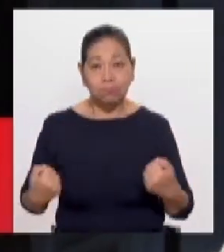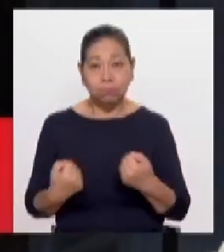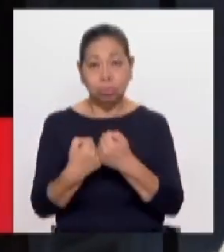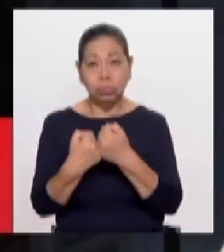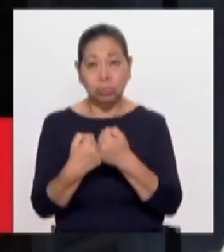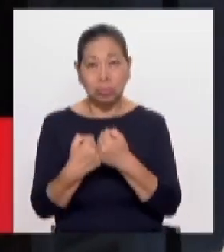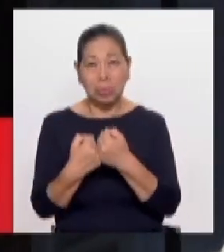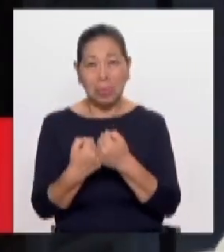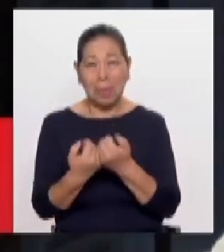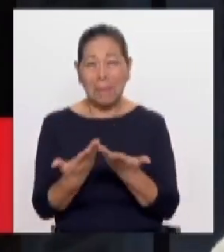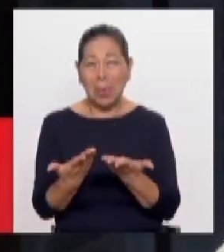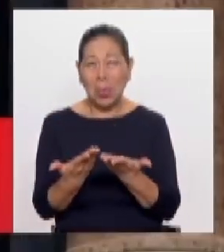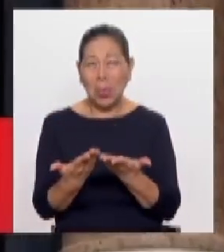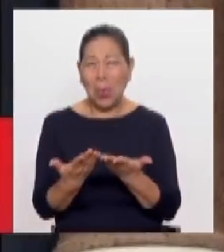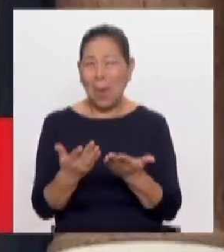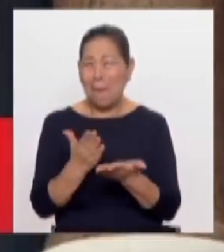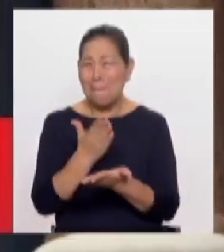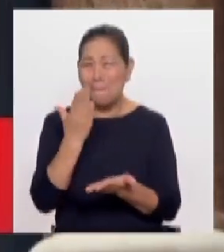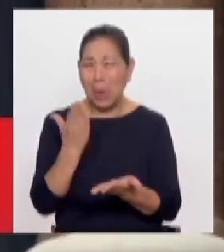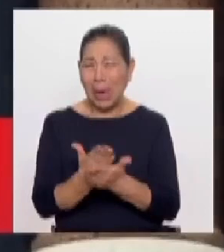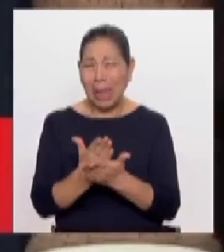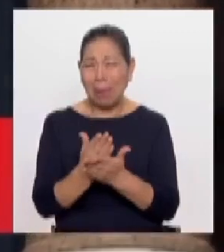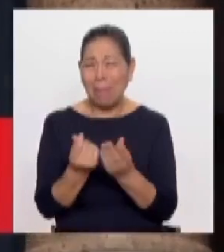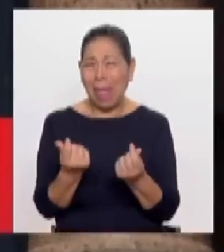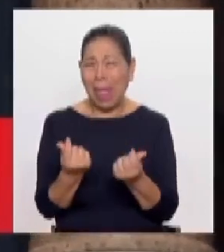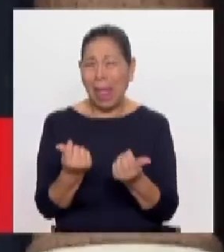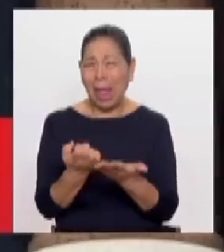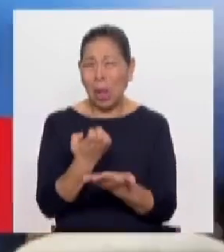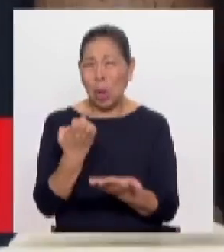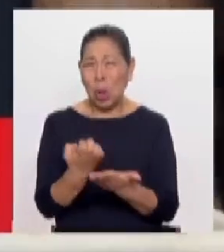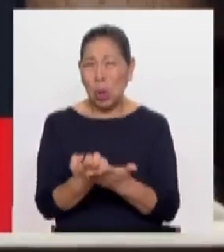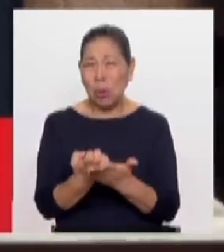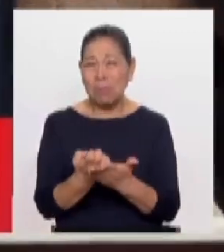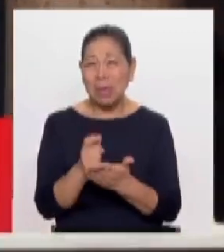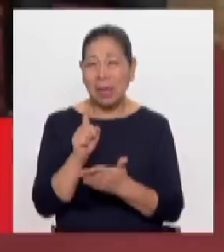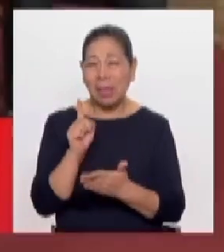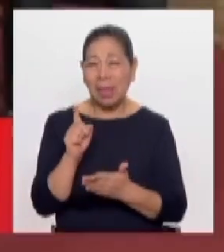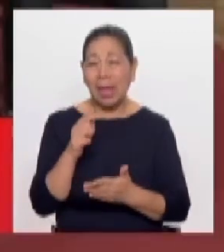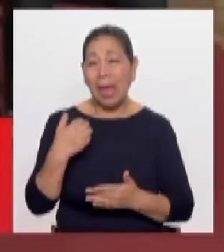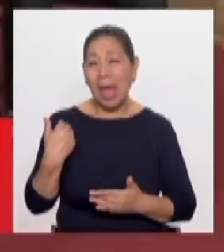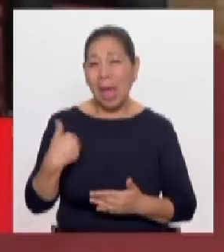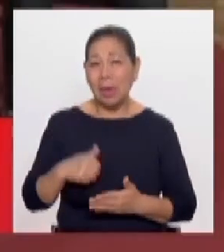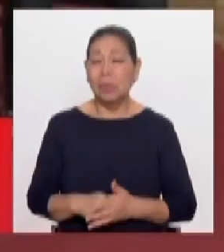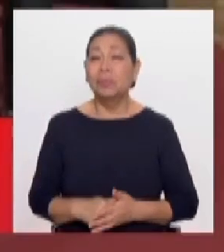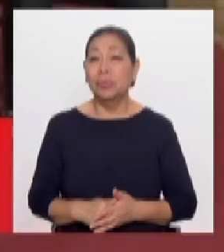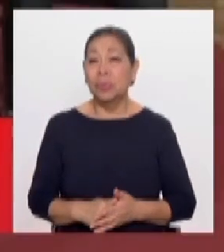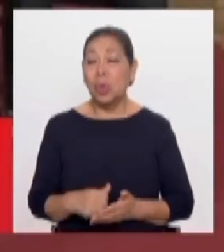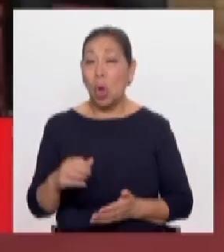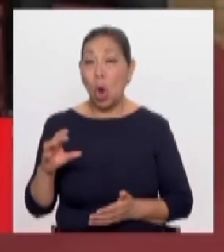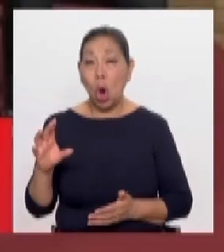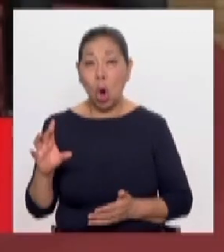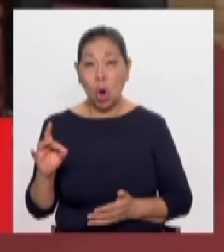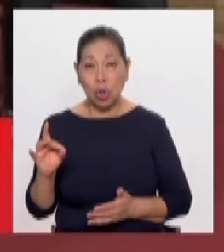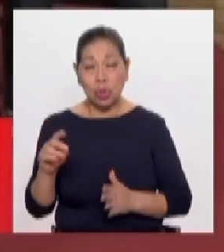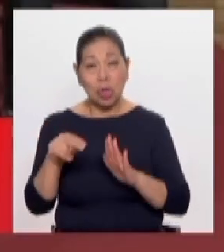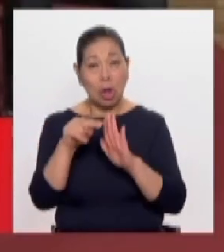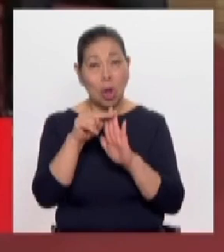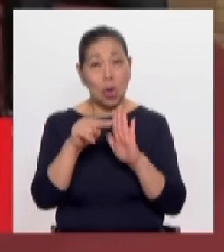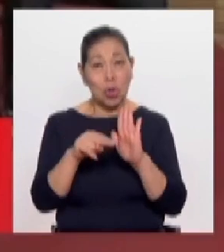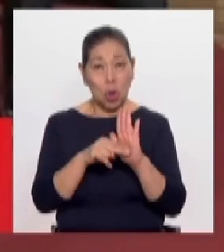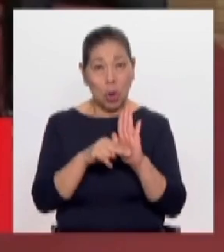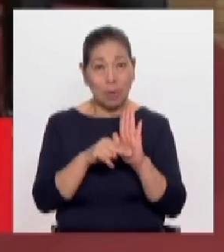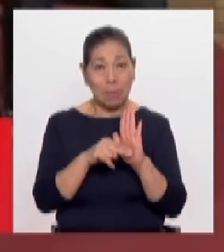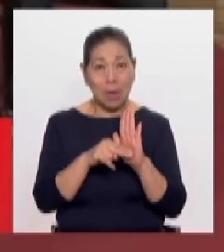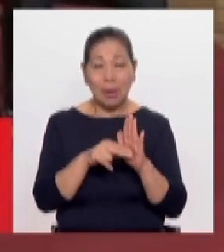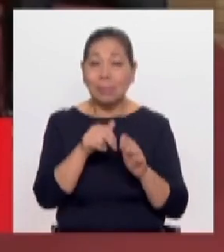para frenar la galopante crisis económica en el país rioplatense. 8. Derogación de la normativa que impide